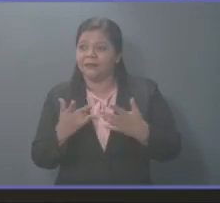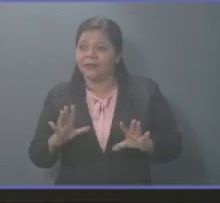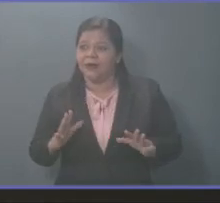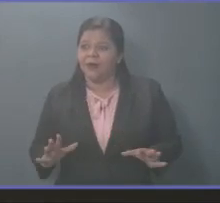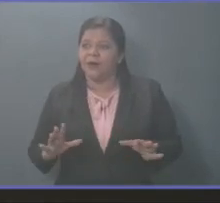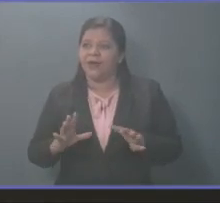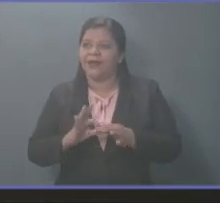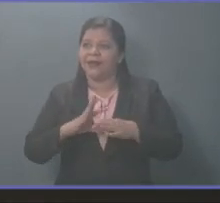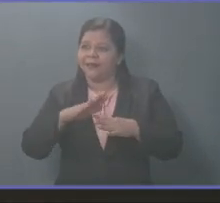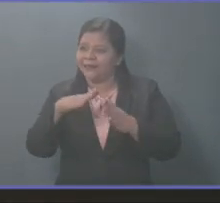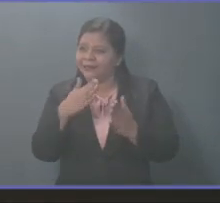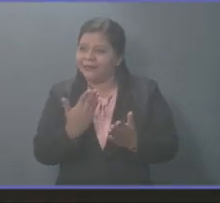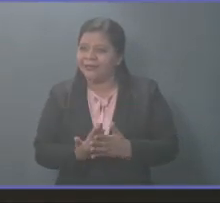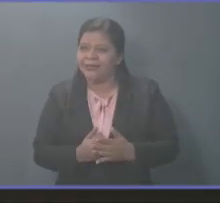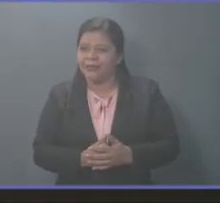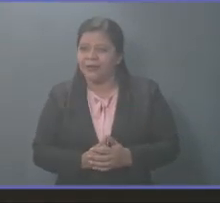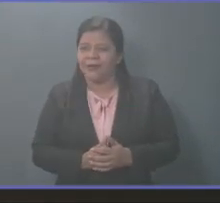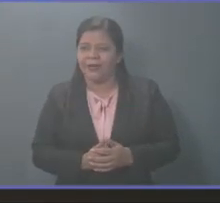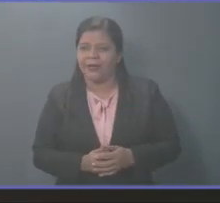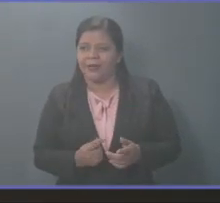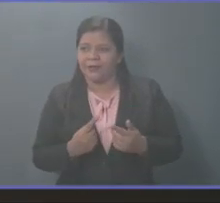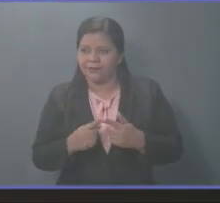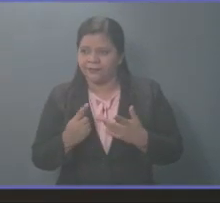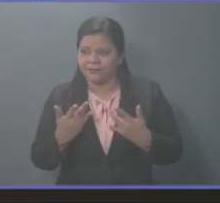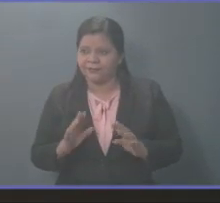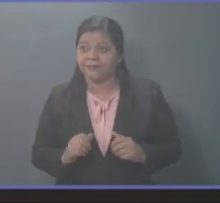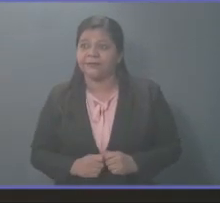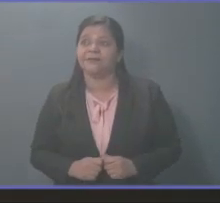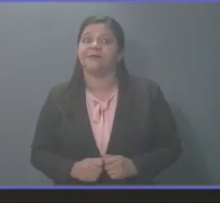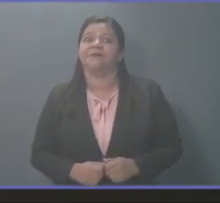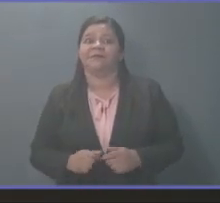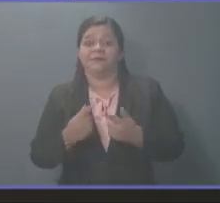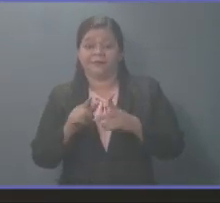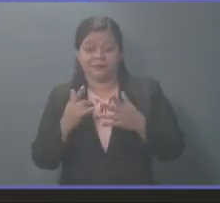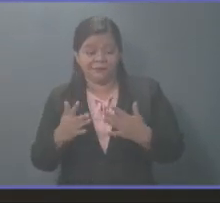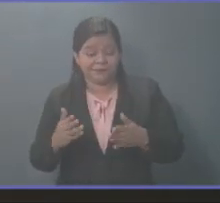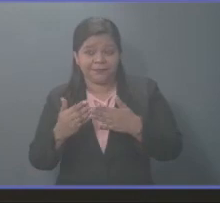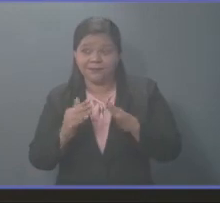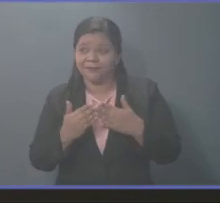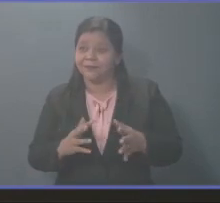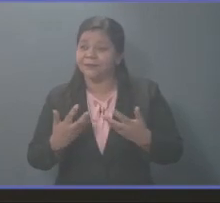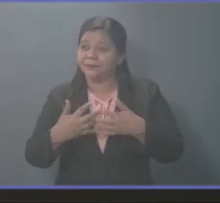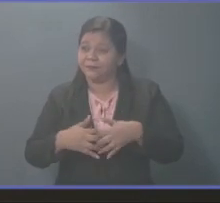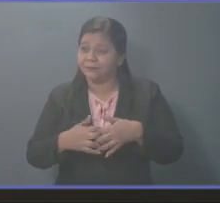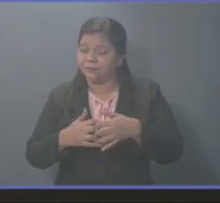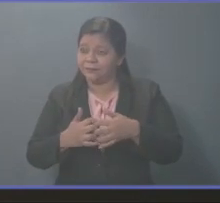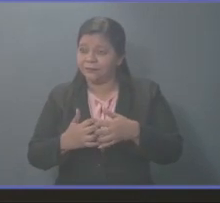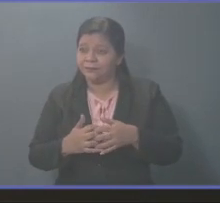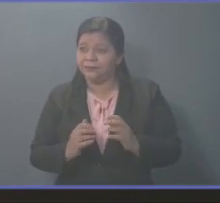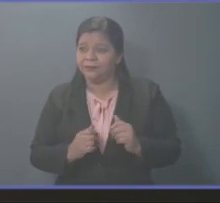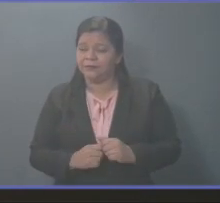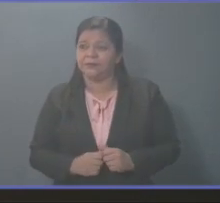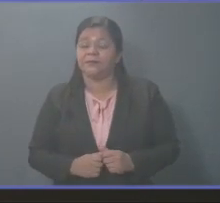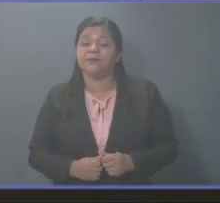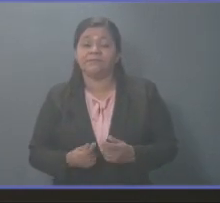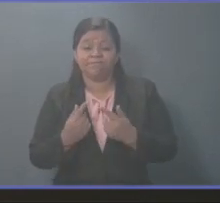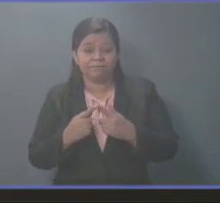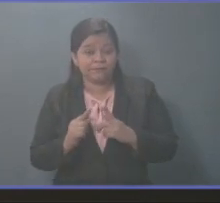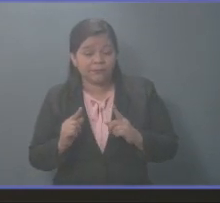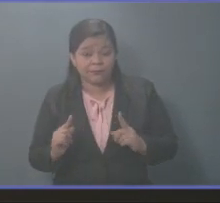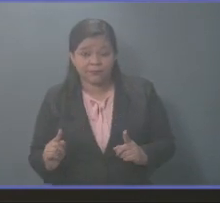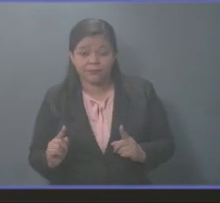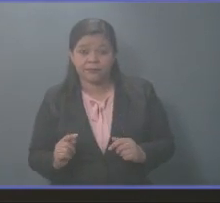servían a los propietarios de empresas, pero